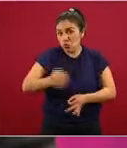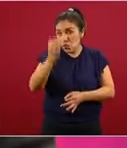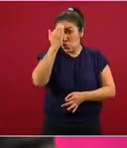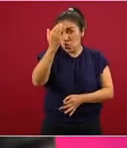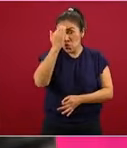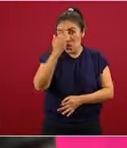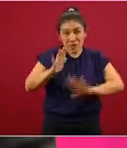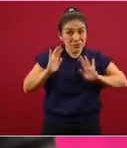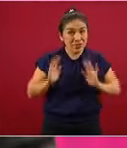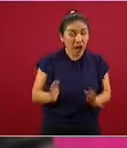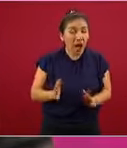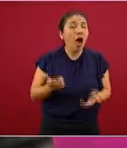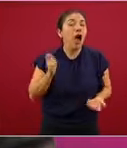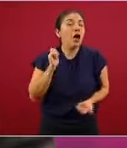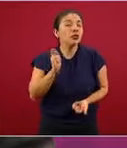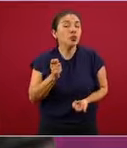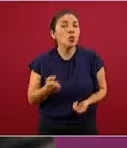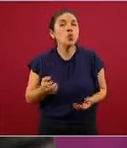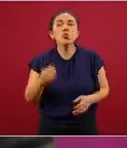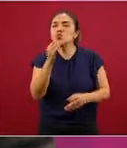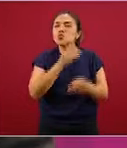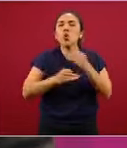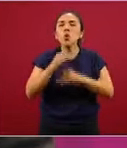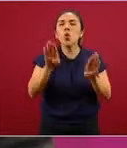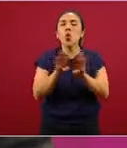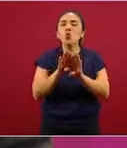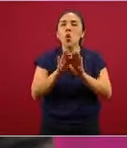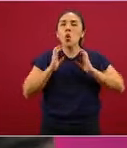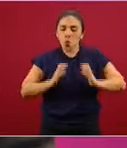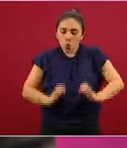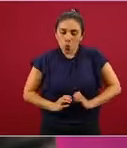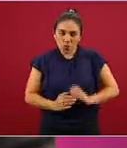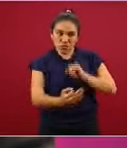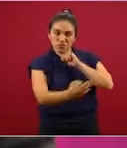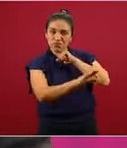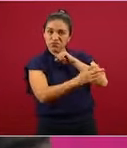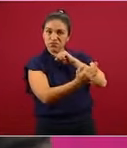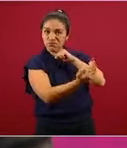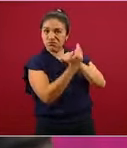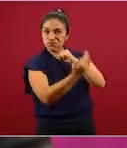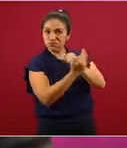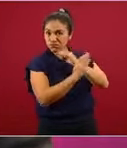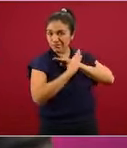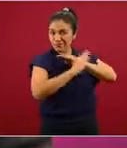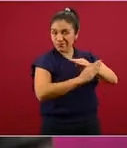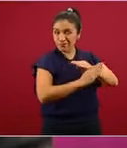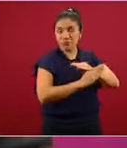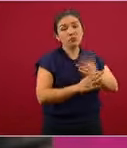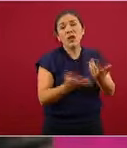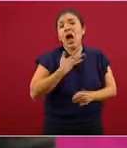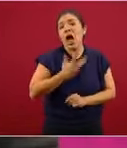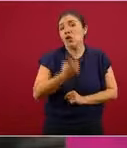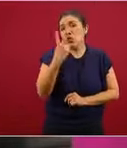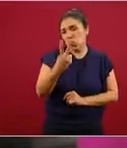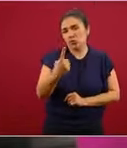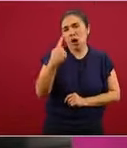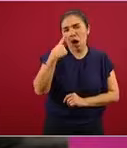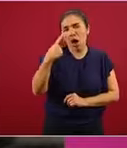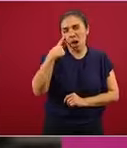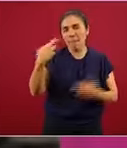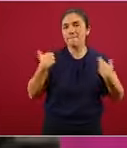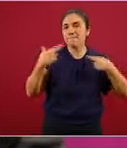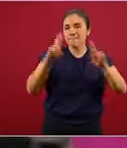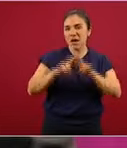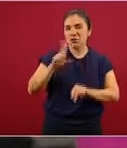no se conoce todavía todos los mecanismos de inmunidad. Y hay dos tipos de inmunidad generales que mi